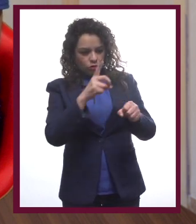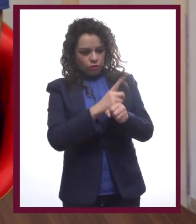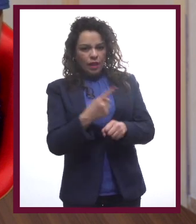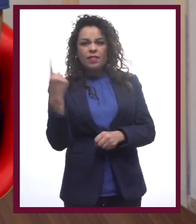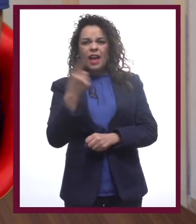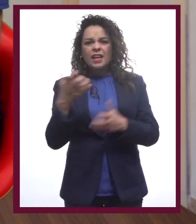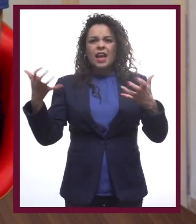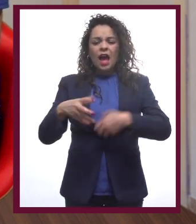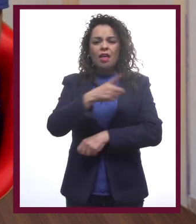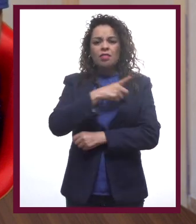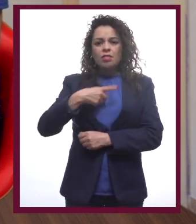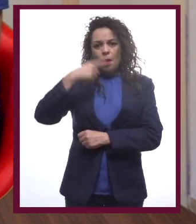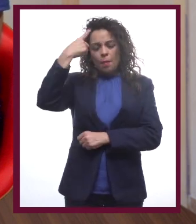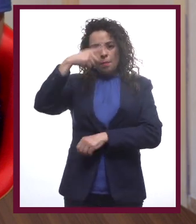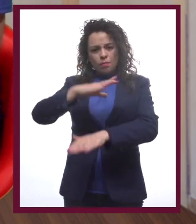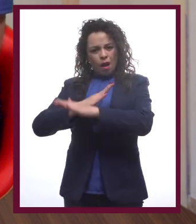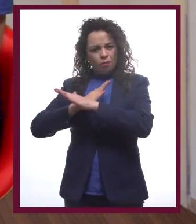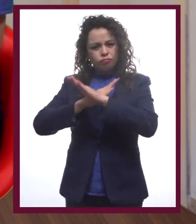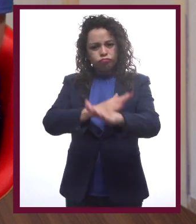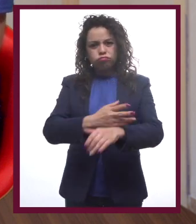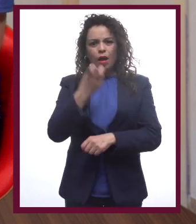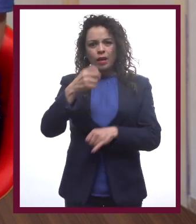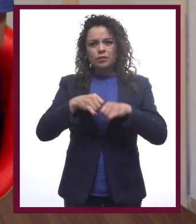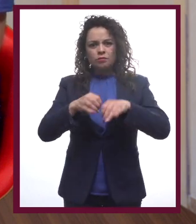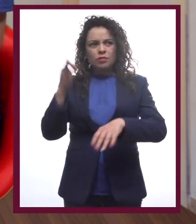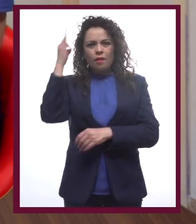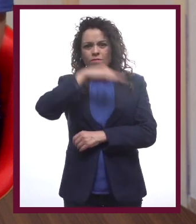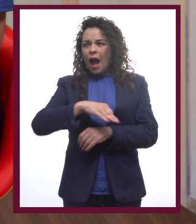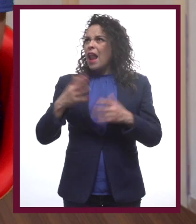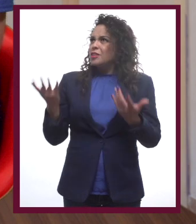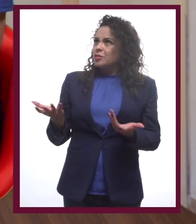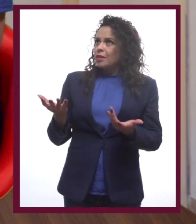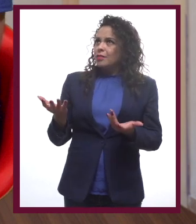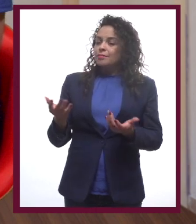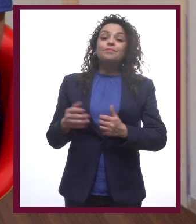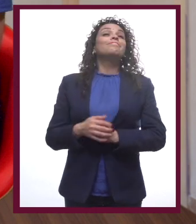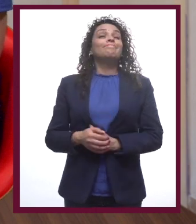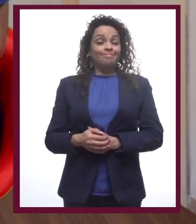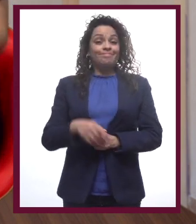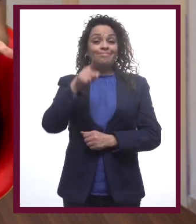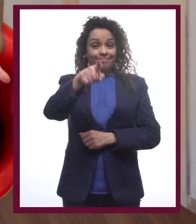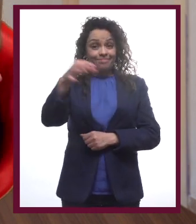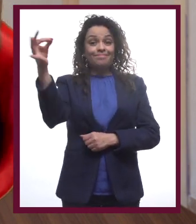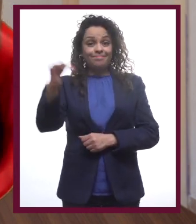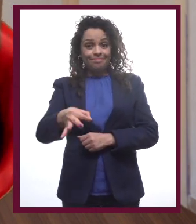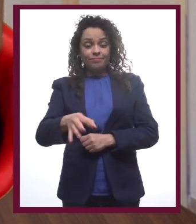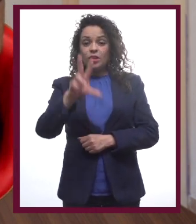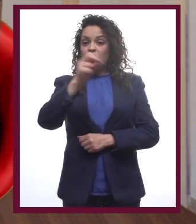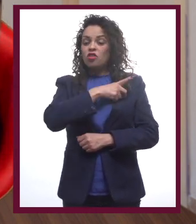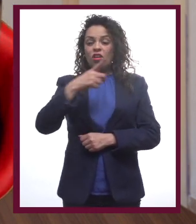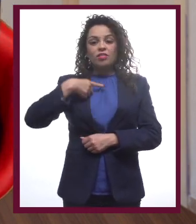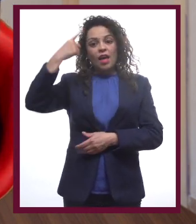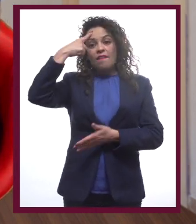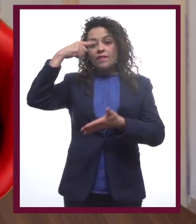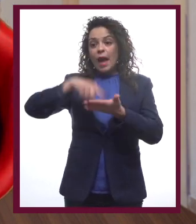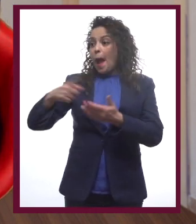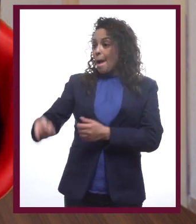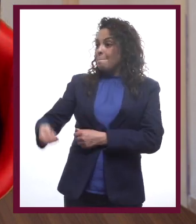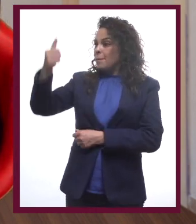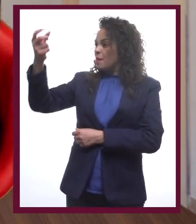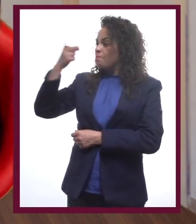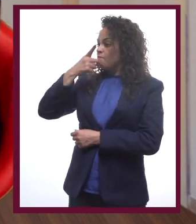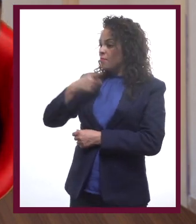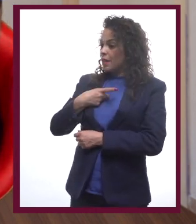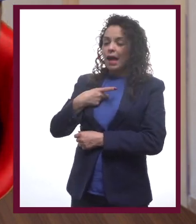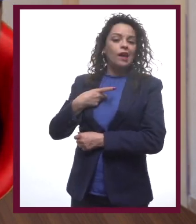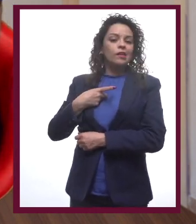sociedad, ¿qué debemos hacer para combatir esta infodemia? ¡Adivinaste! No creerte el primer